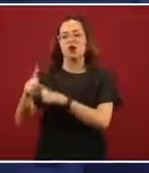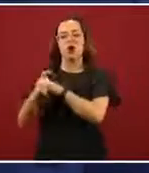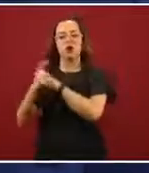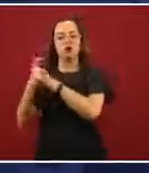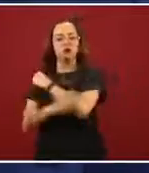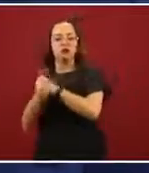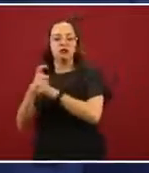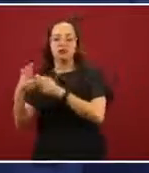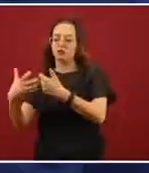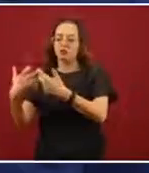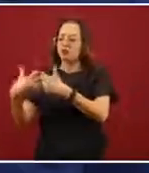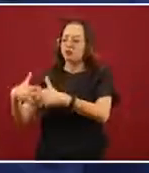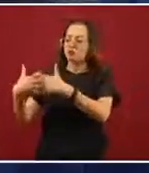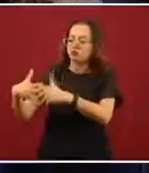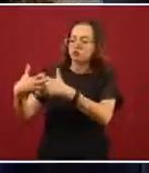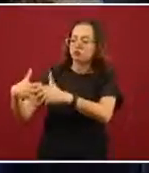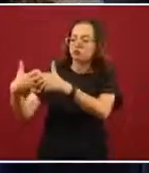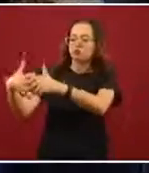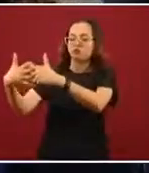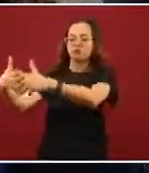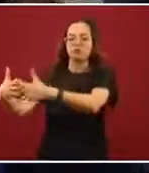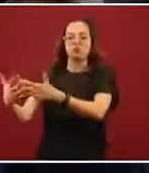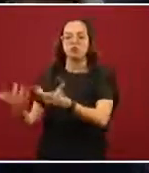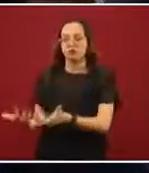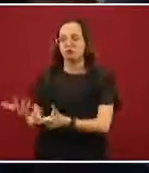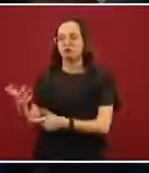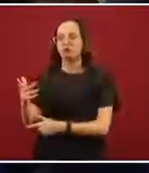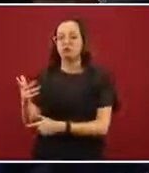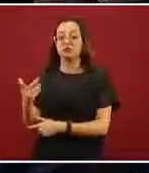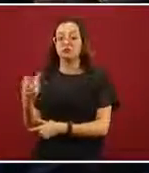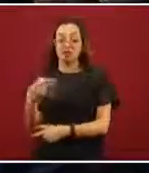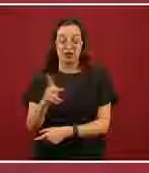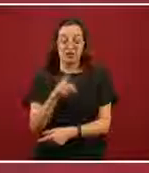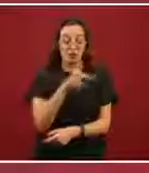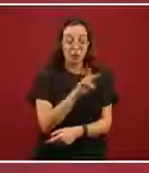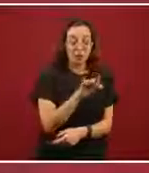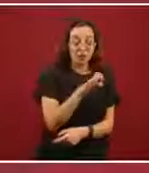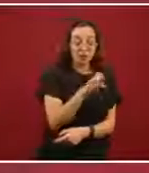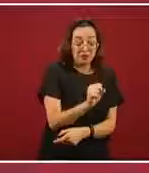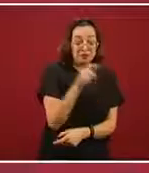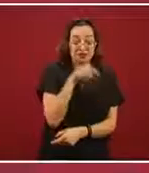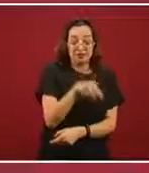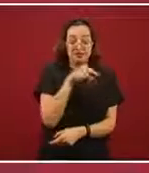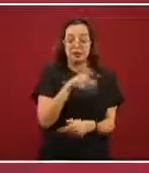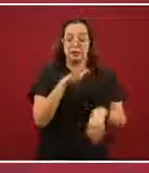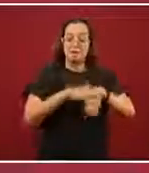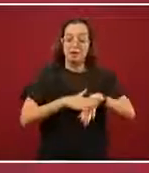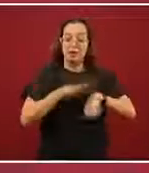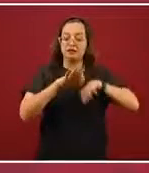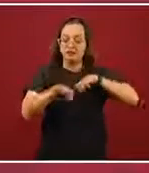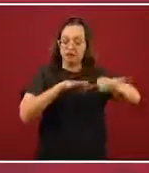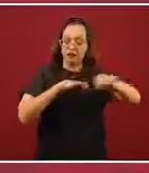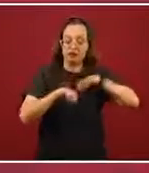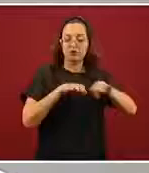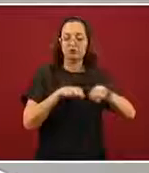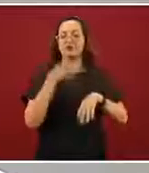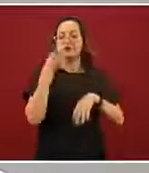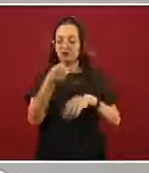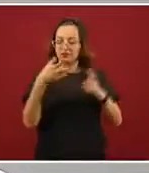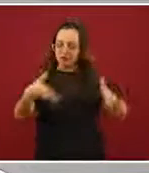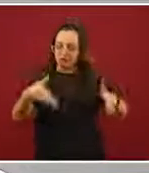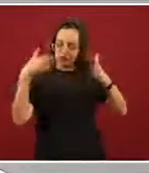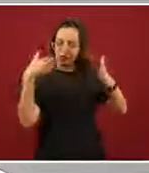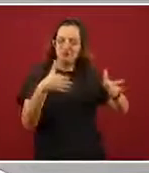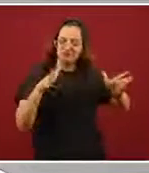automatizados. Entonces, son las pequeñas las que generan más empleo y ahí es donde vamos a